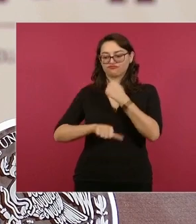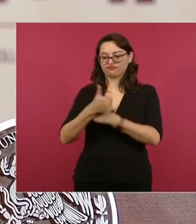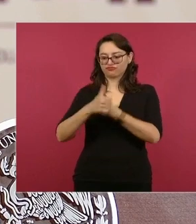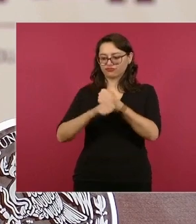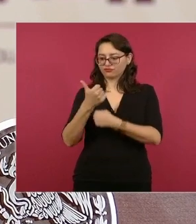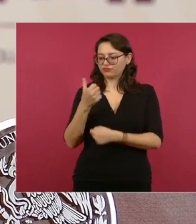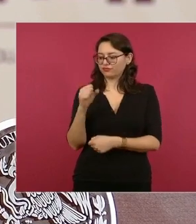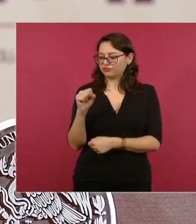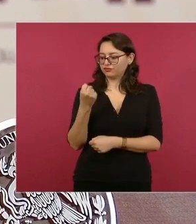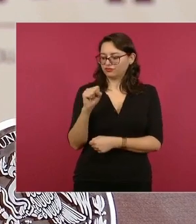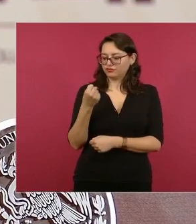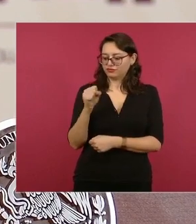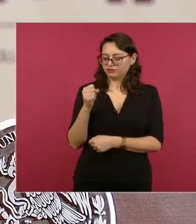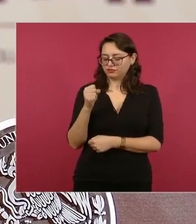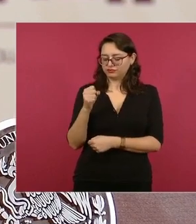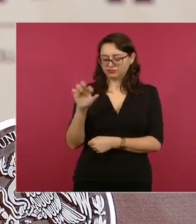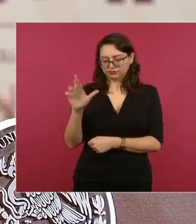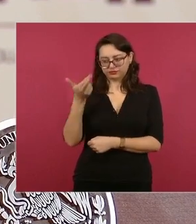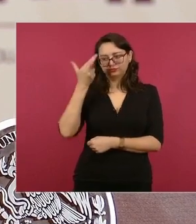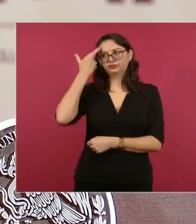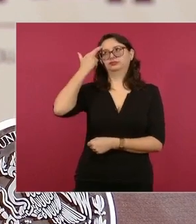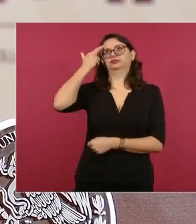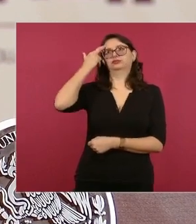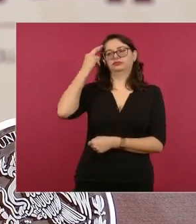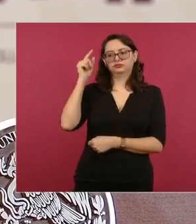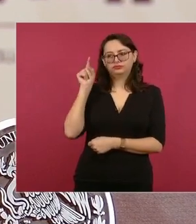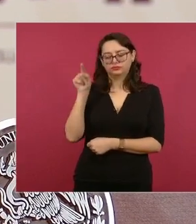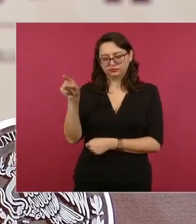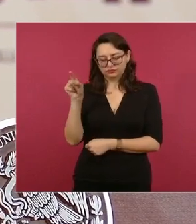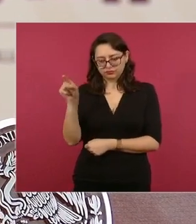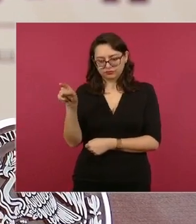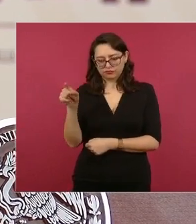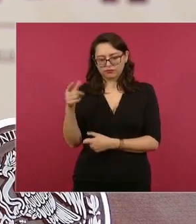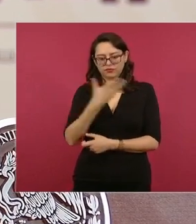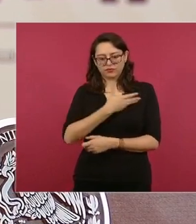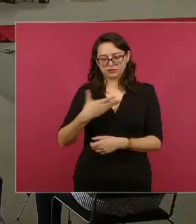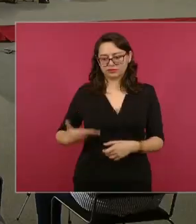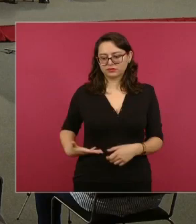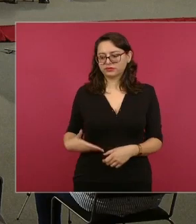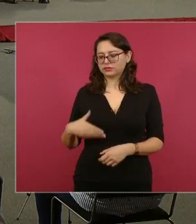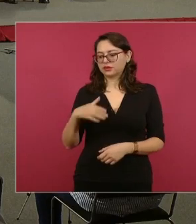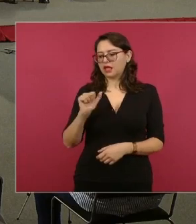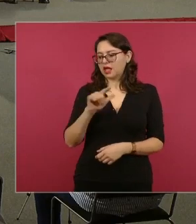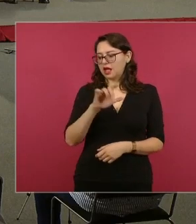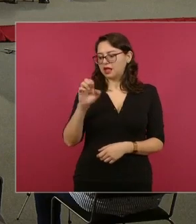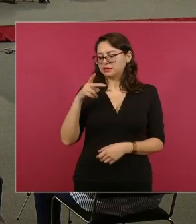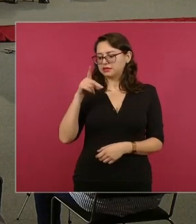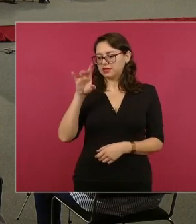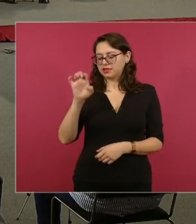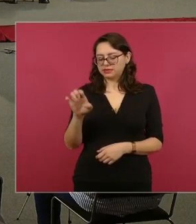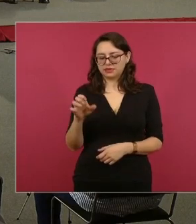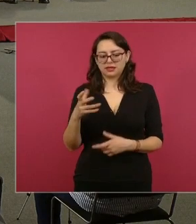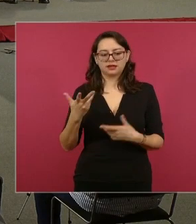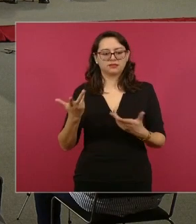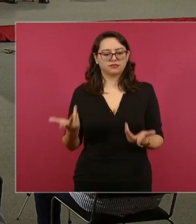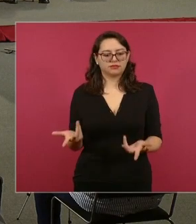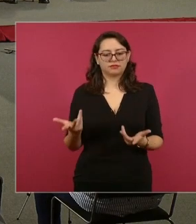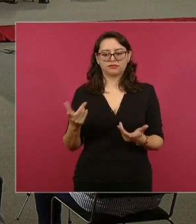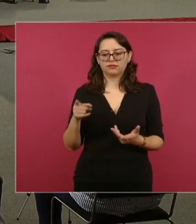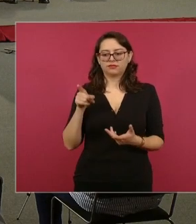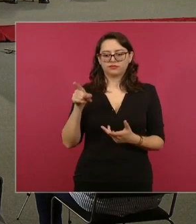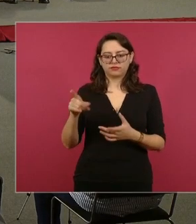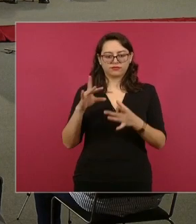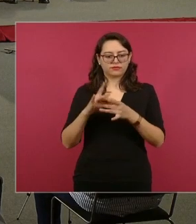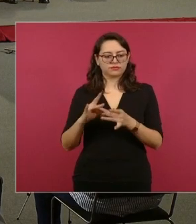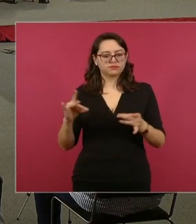discurso de Isabel Allende cuando hablaba de esta triada de los gobiernos emanados de